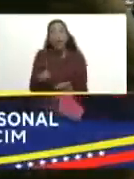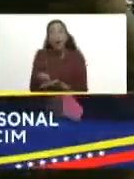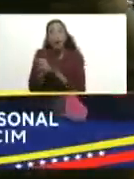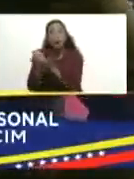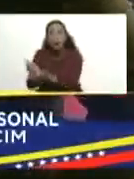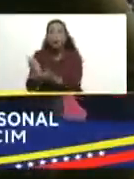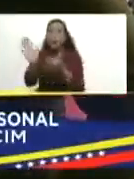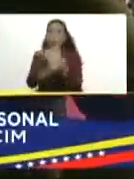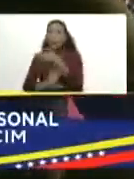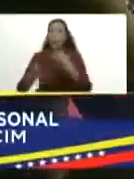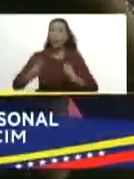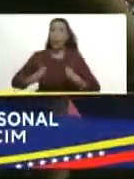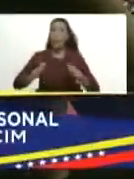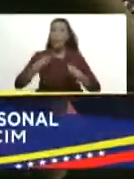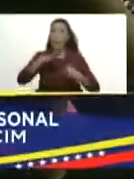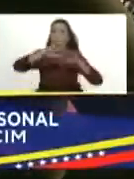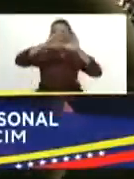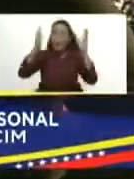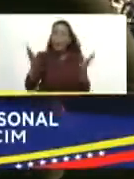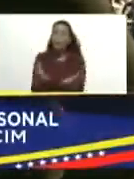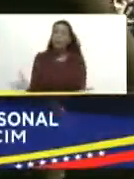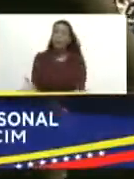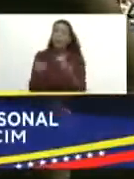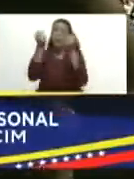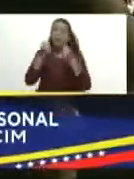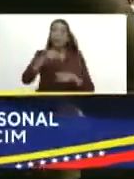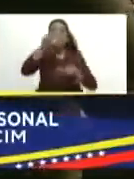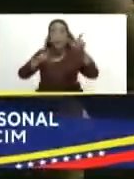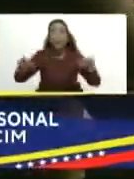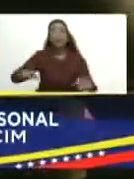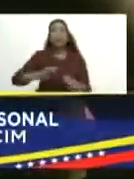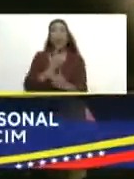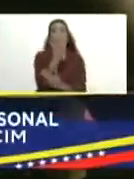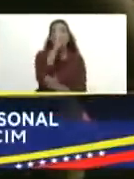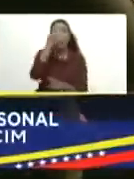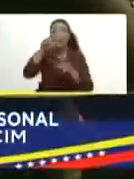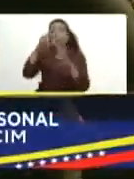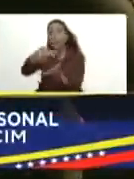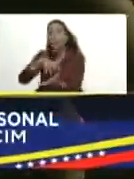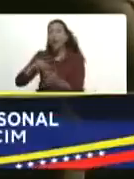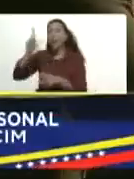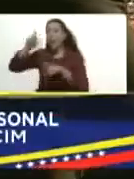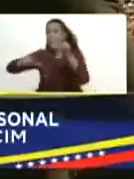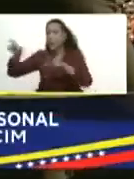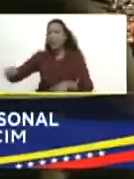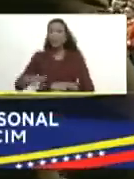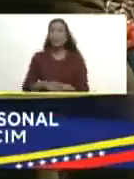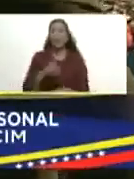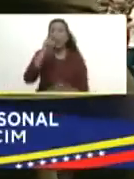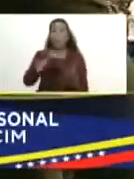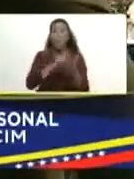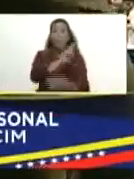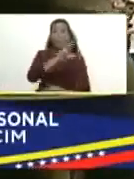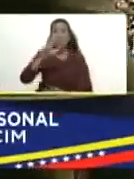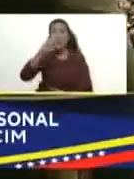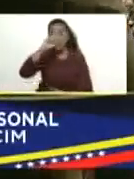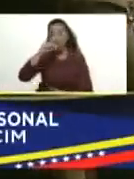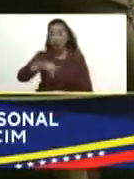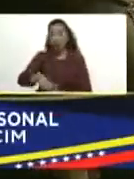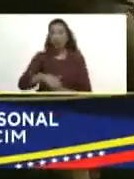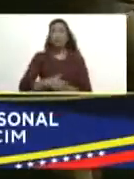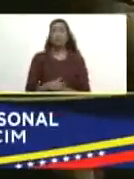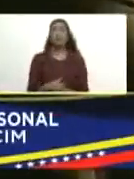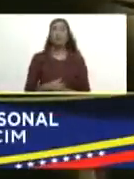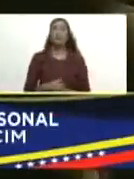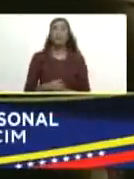la preservación de la vida en el planeta y la salvación de la especie humana. La Operación Autónoma 2023... Buenas tardes,